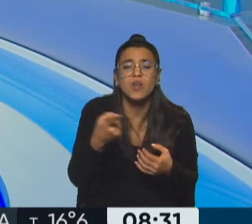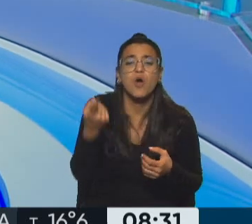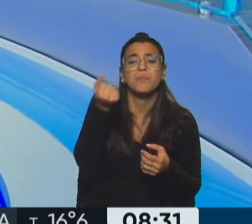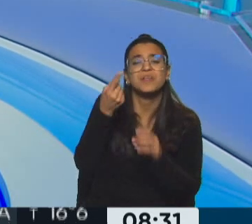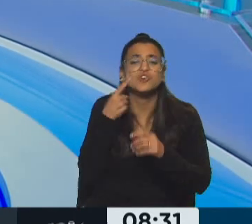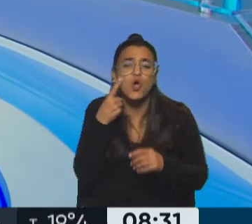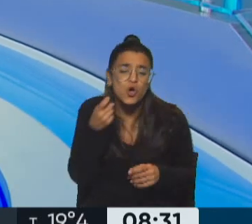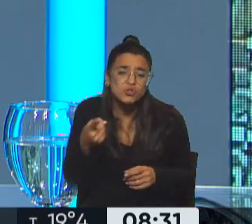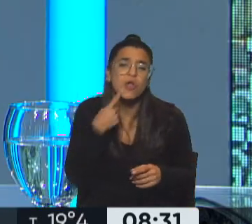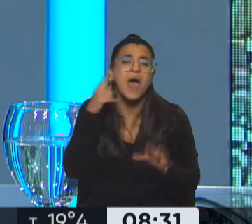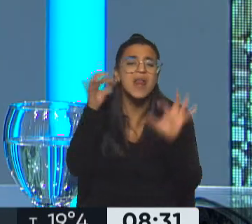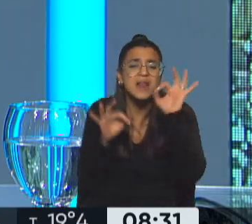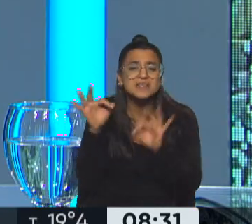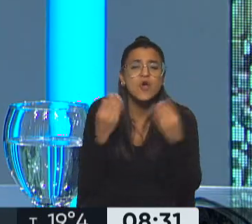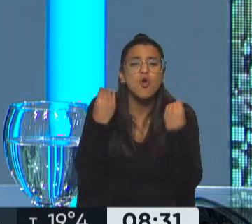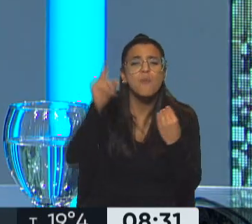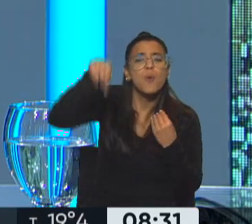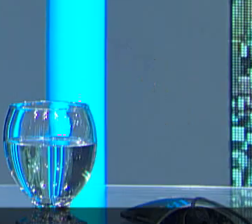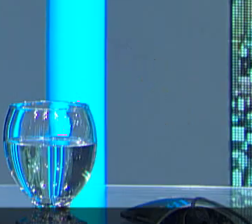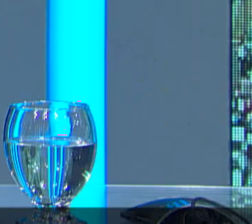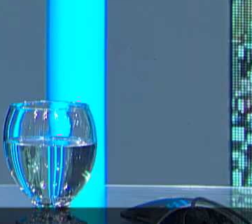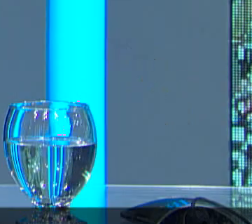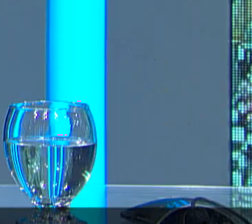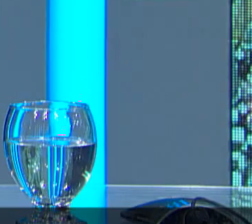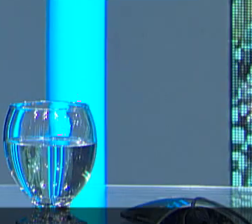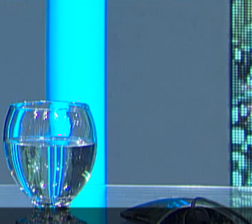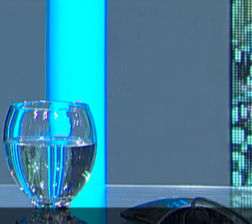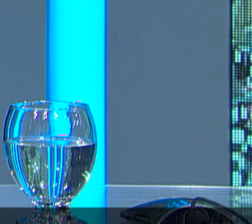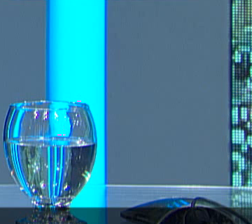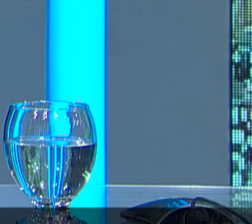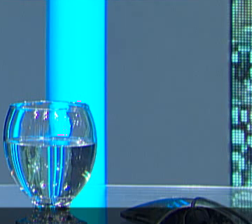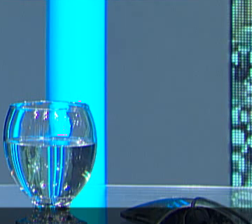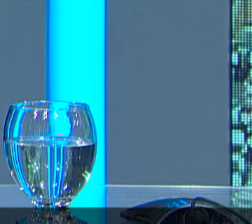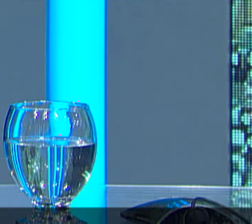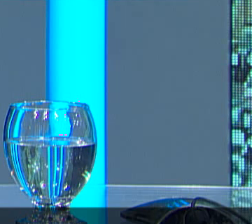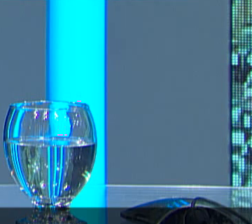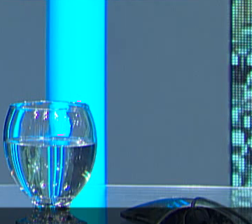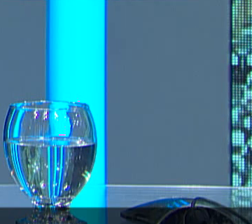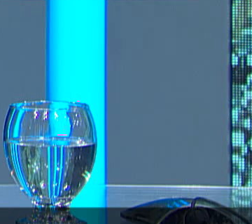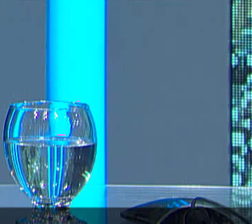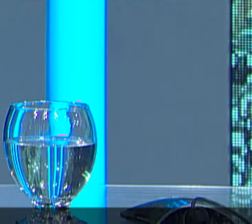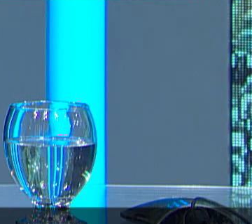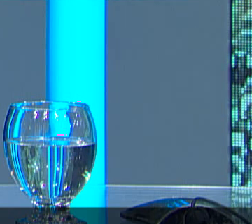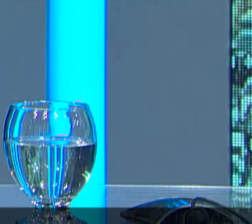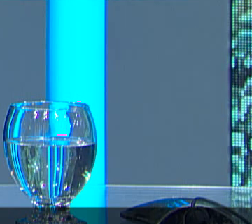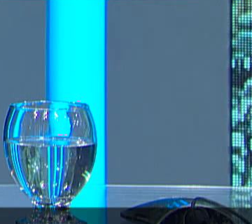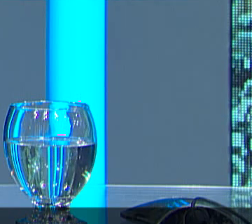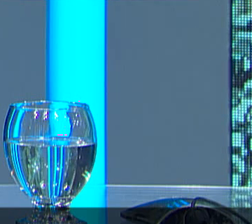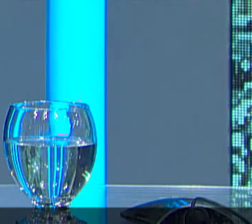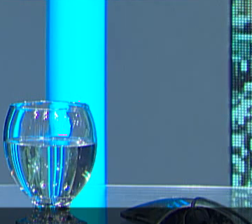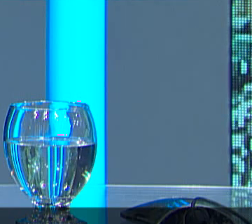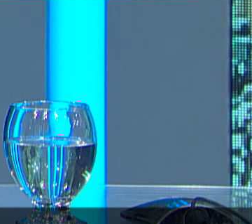empezar a analizar es dónde está la raíz del problema. Y la raíz del problema viene de generar políticas de